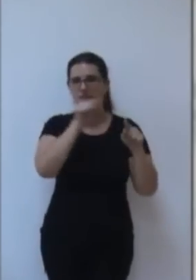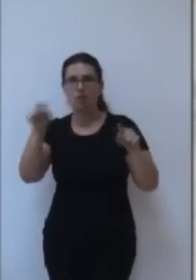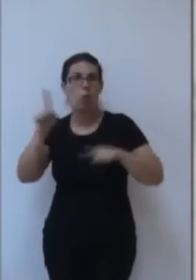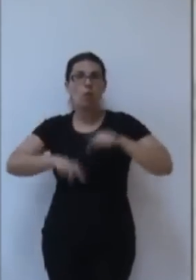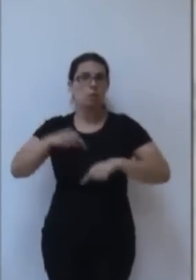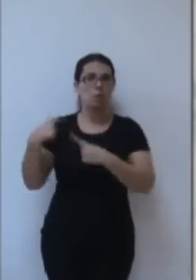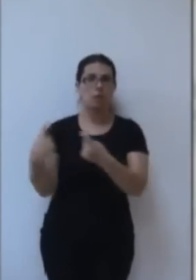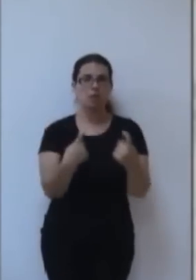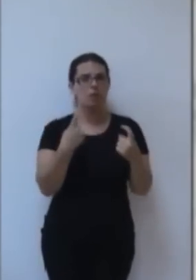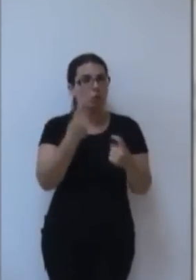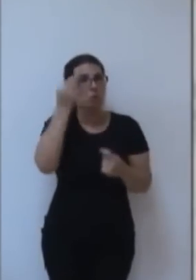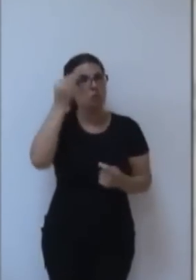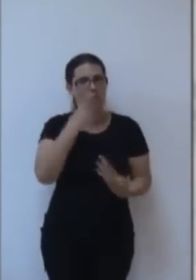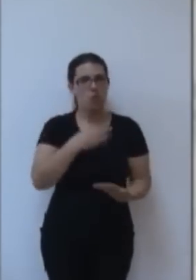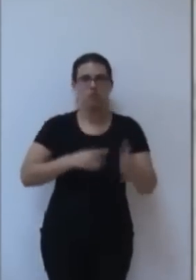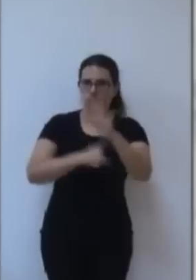que se está haciendo mucho.